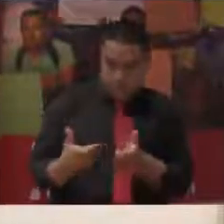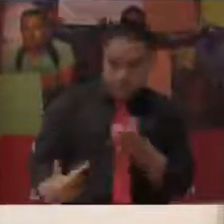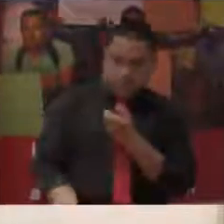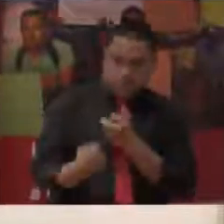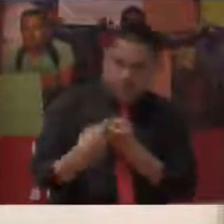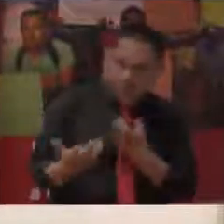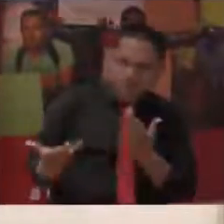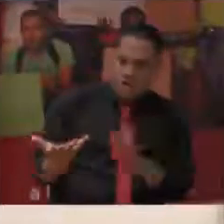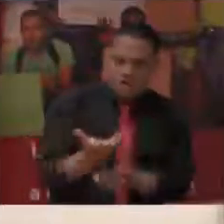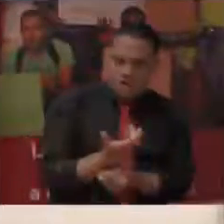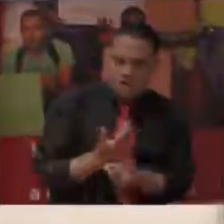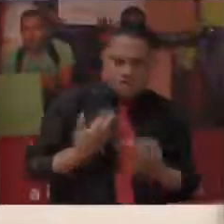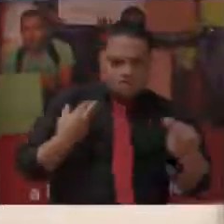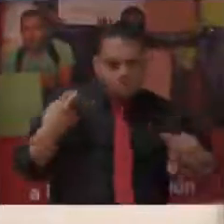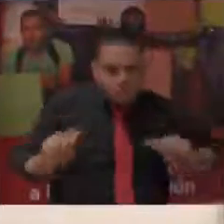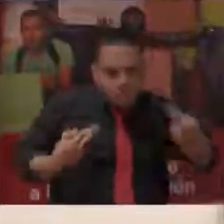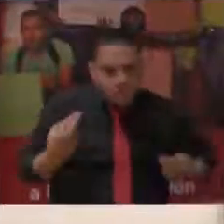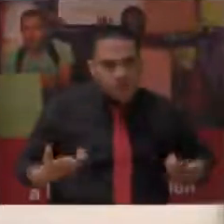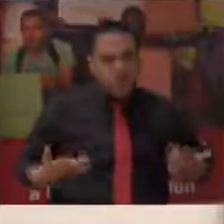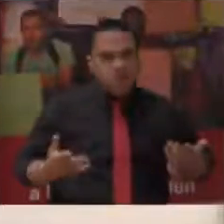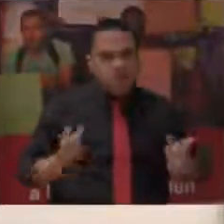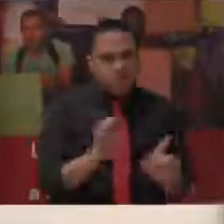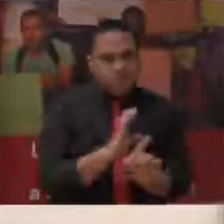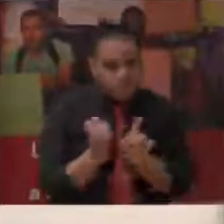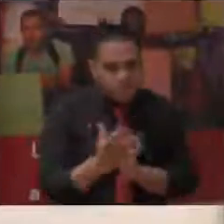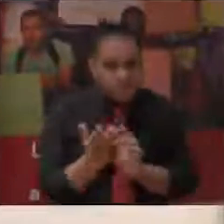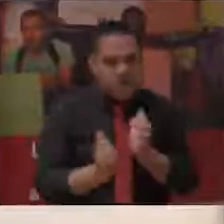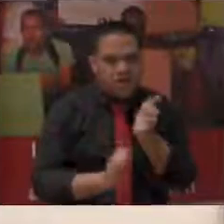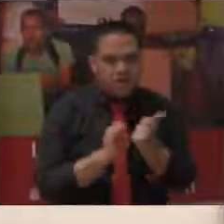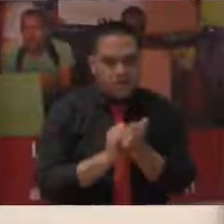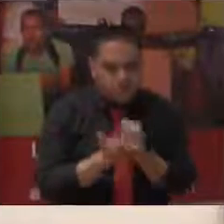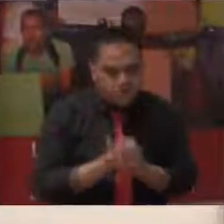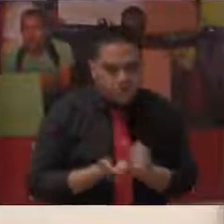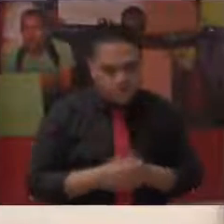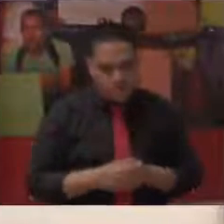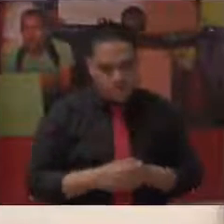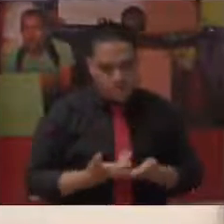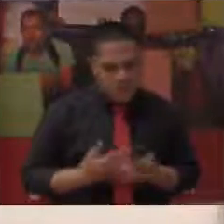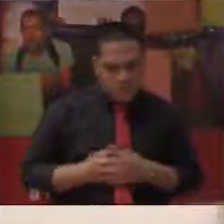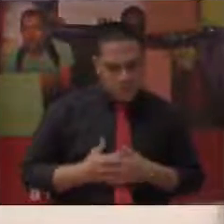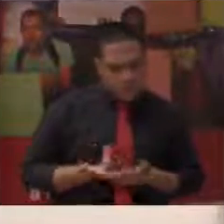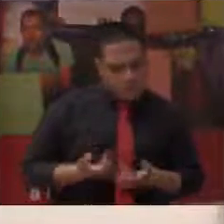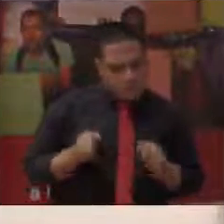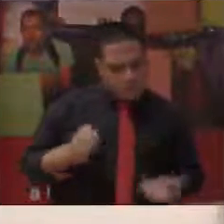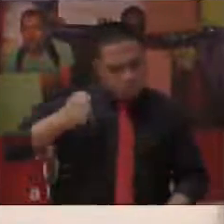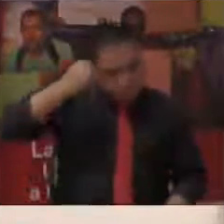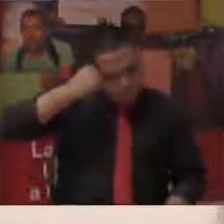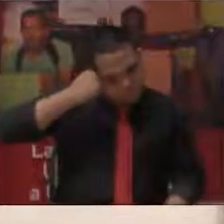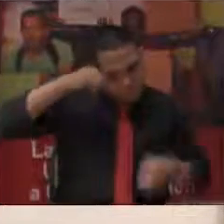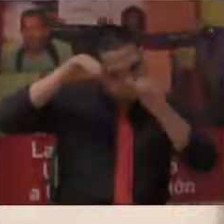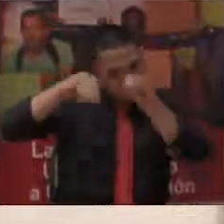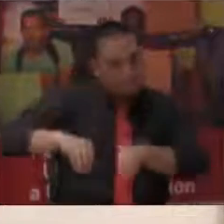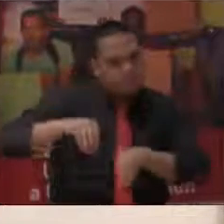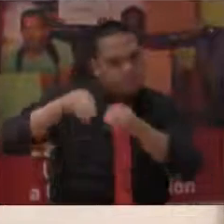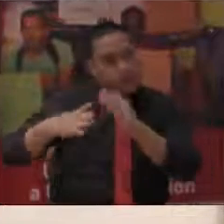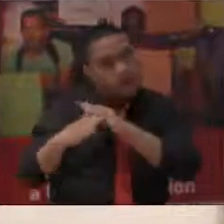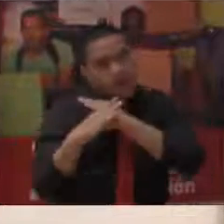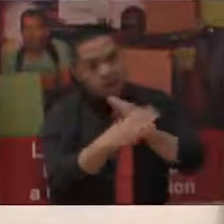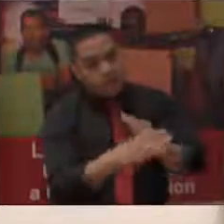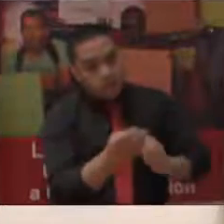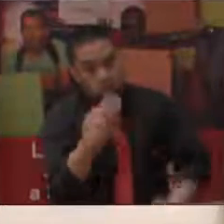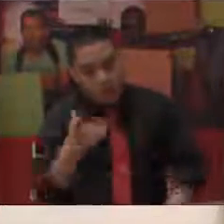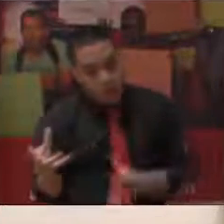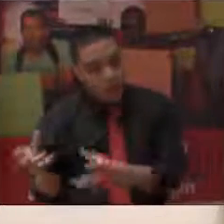arte, recreación, cultura y deporte que tanto los motiva, pues hacer todo un ejercicio pedagógico que nos permita prevenir el